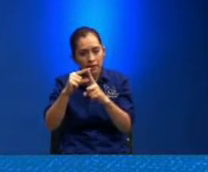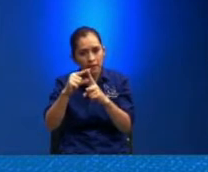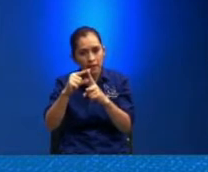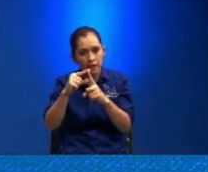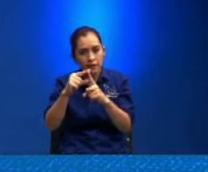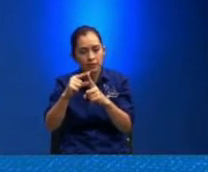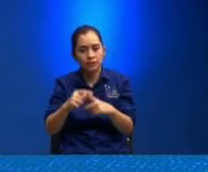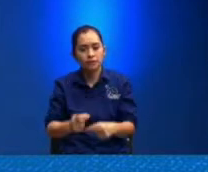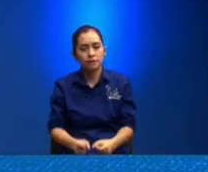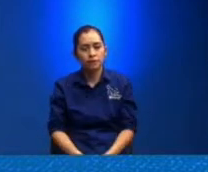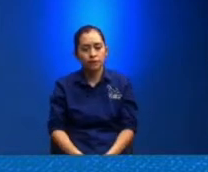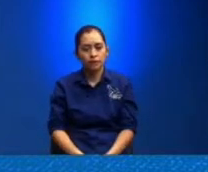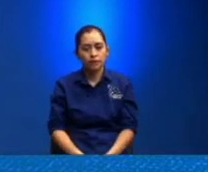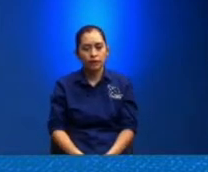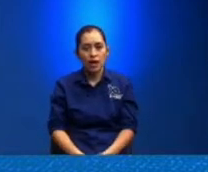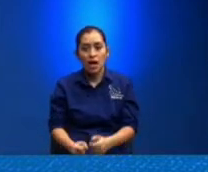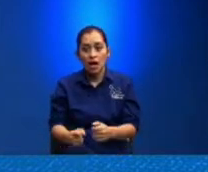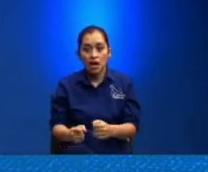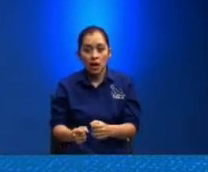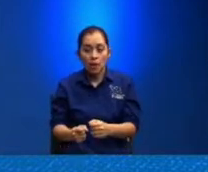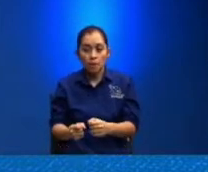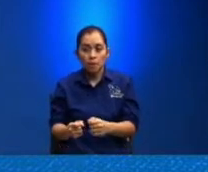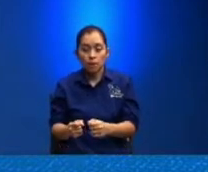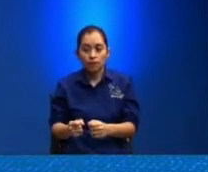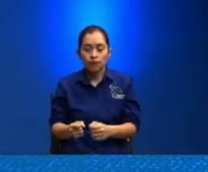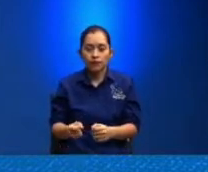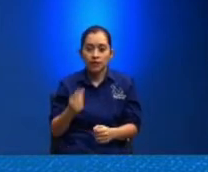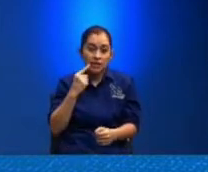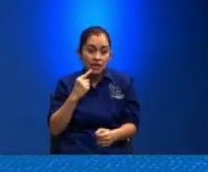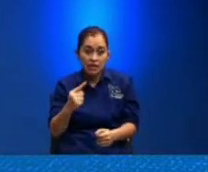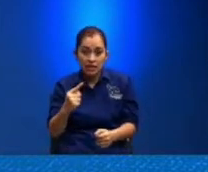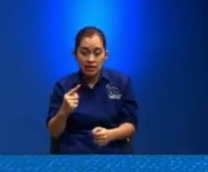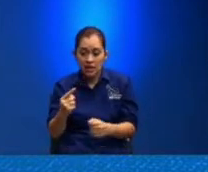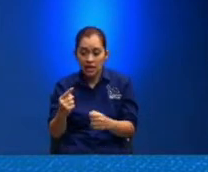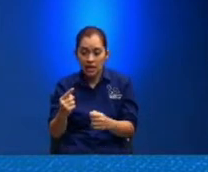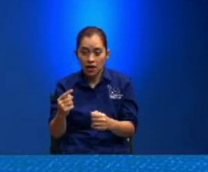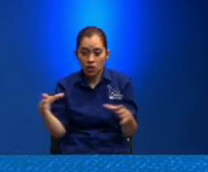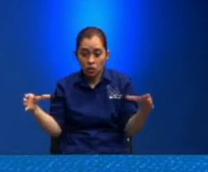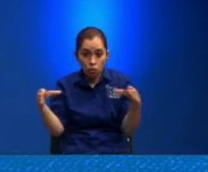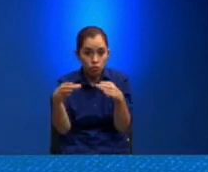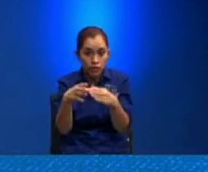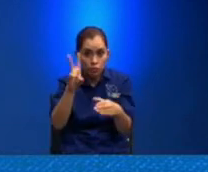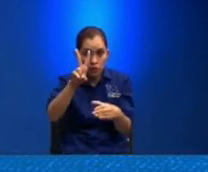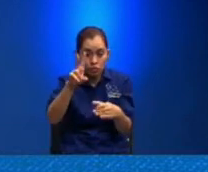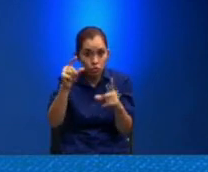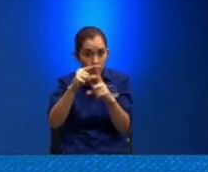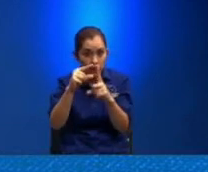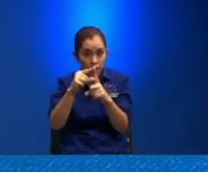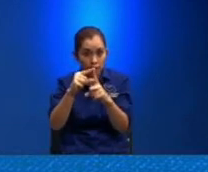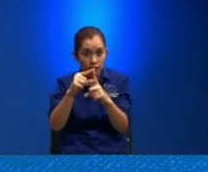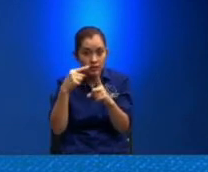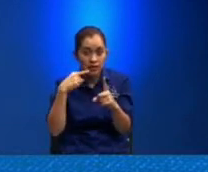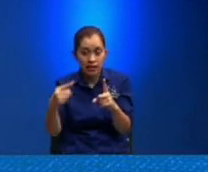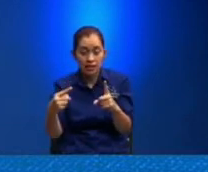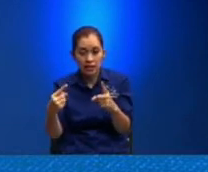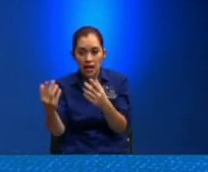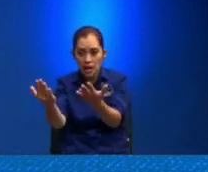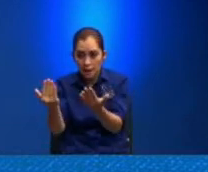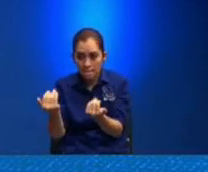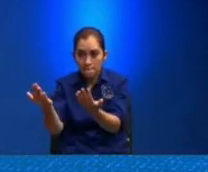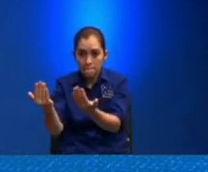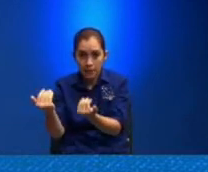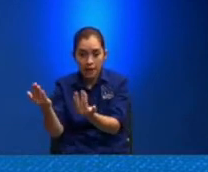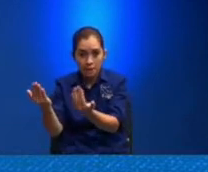y amado fuera de o sacado de en medio d sacado